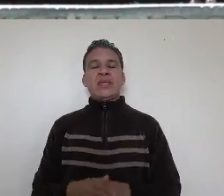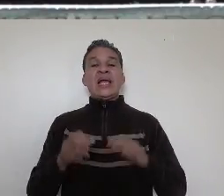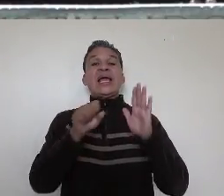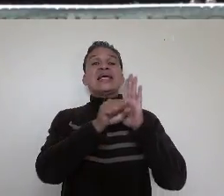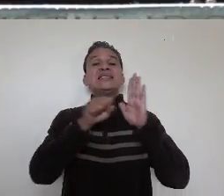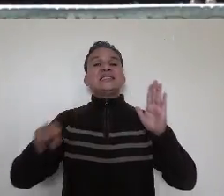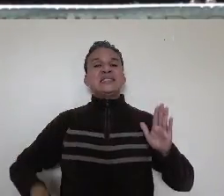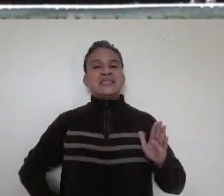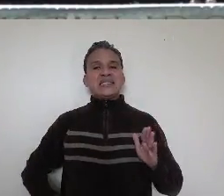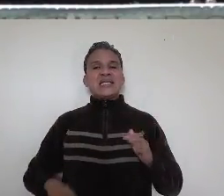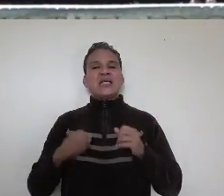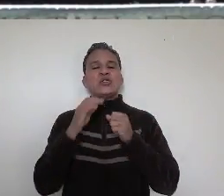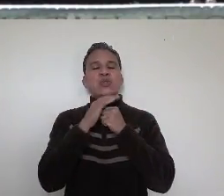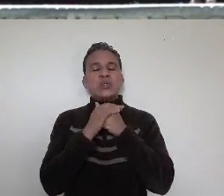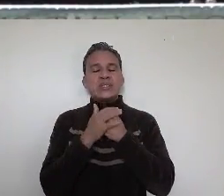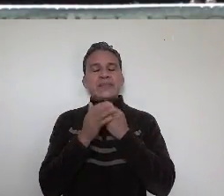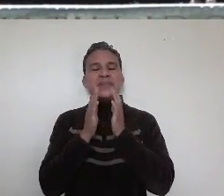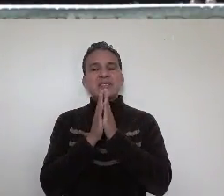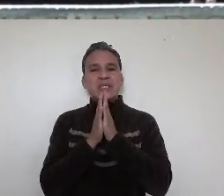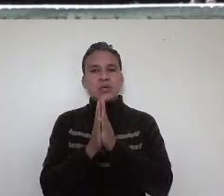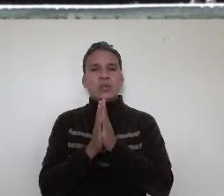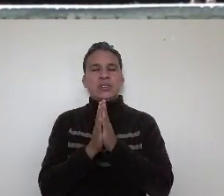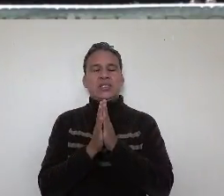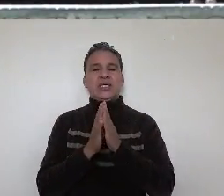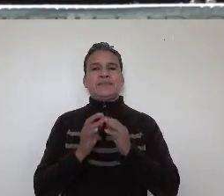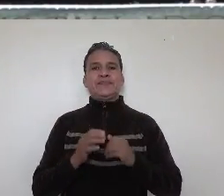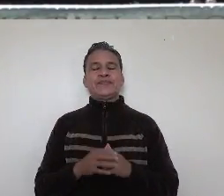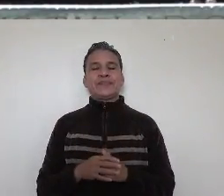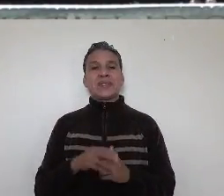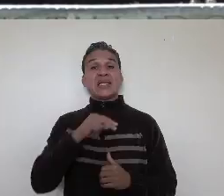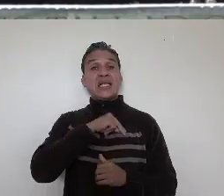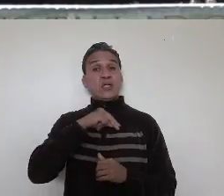Señor, ten misericordia de nosotros.